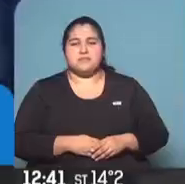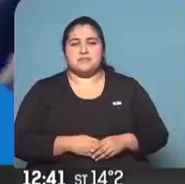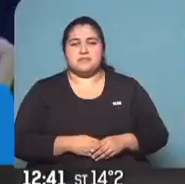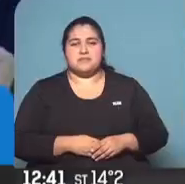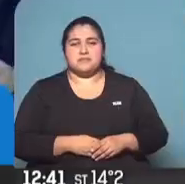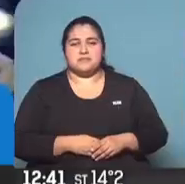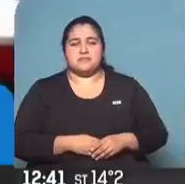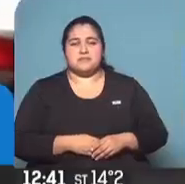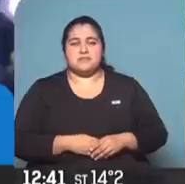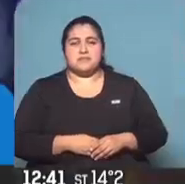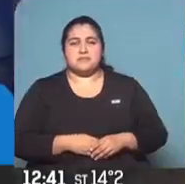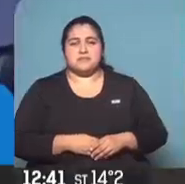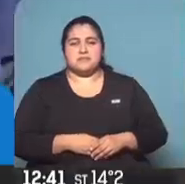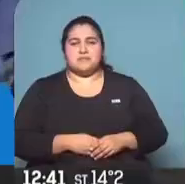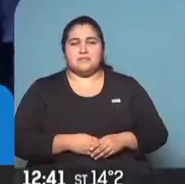y